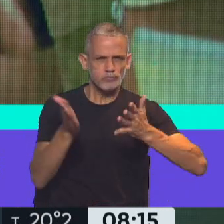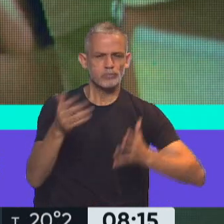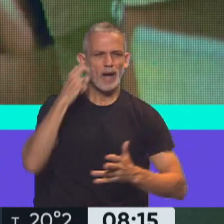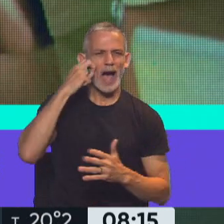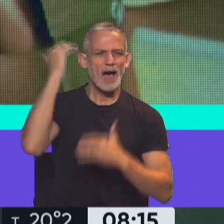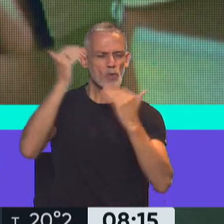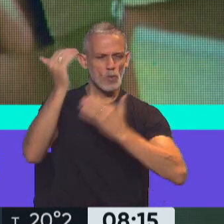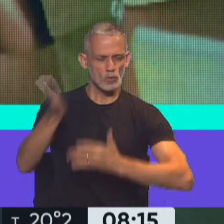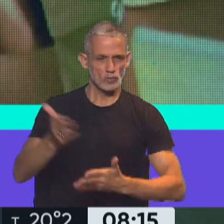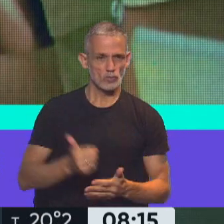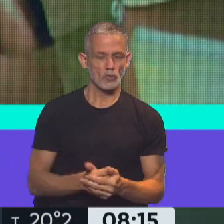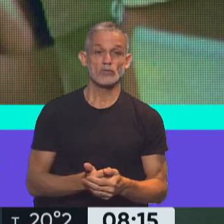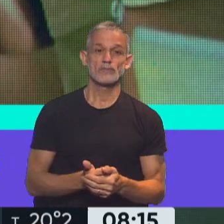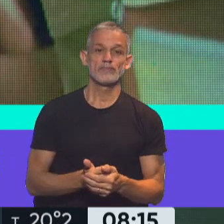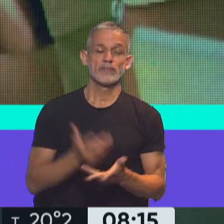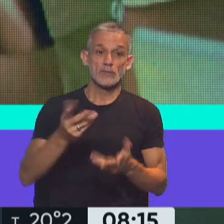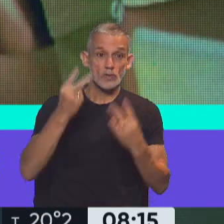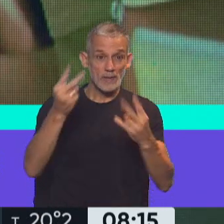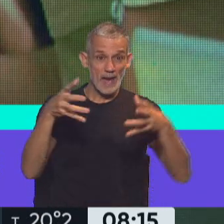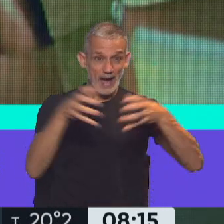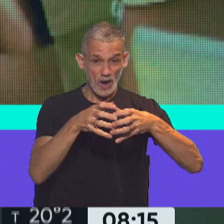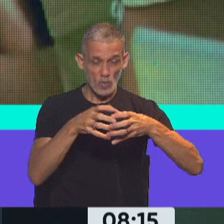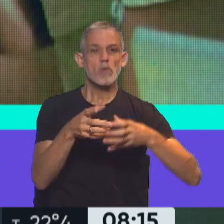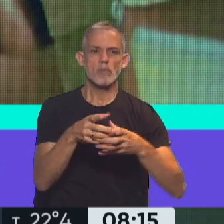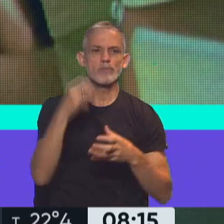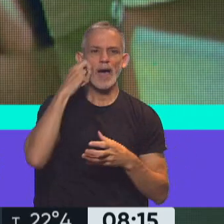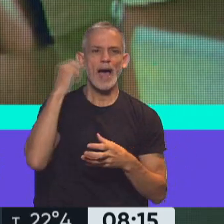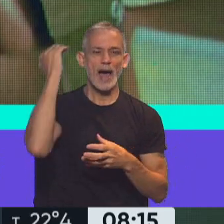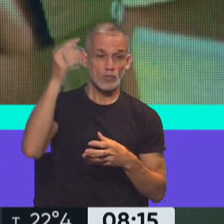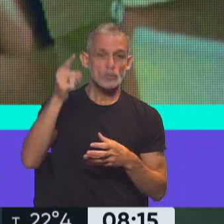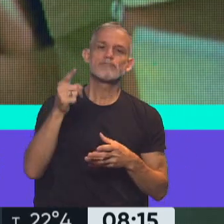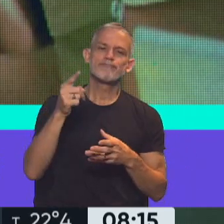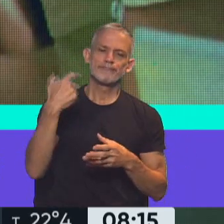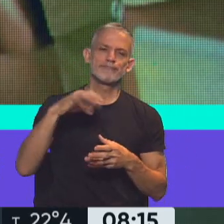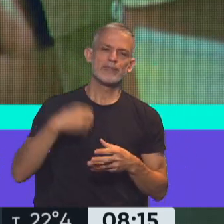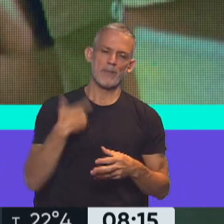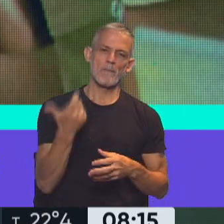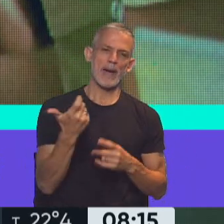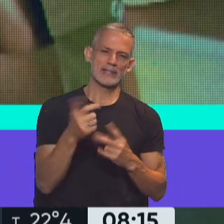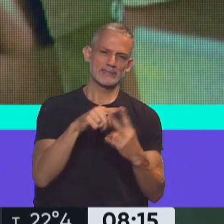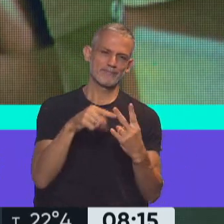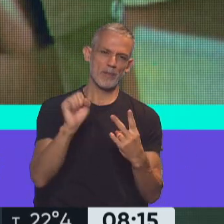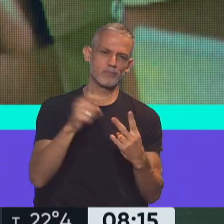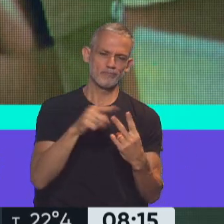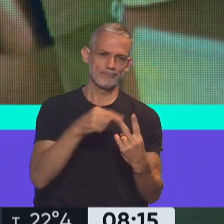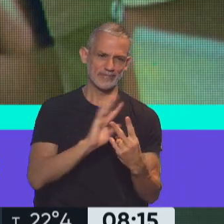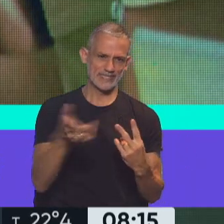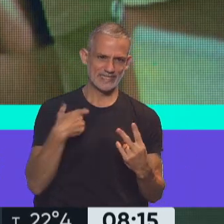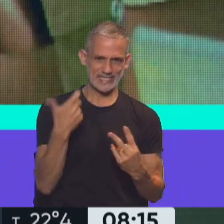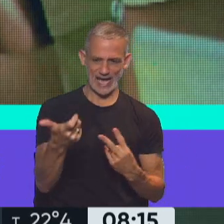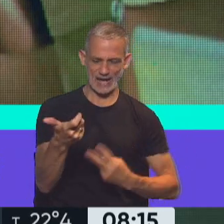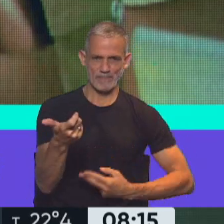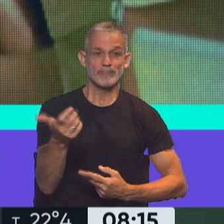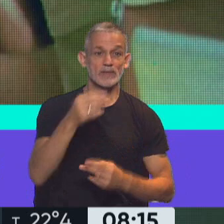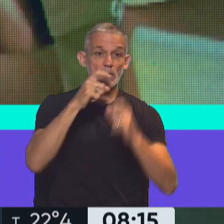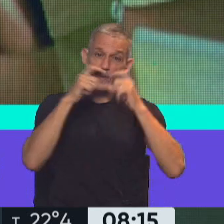mayores entonces dentro de los viajes grupales sin duda los adultos mayores van a tener que utilizar el pase sanitario continuar utilizando